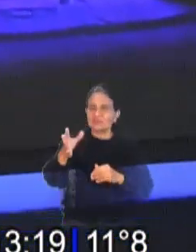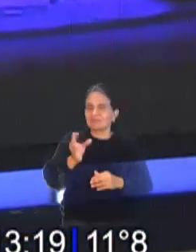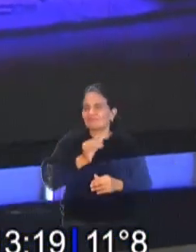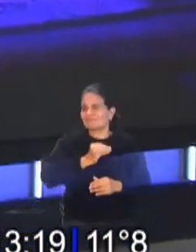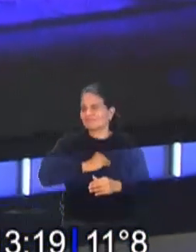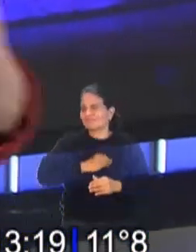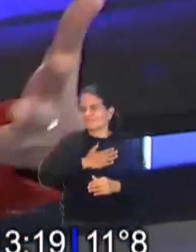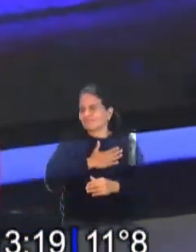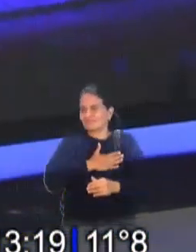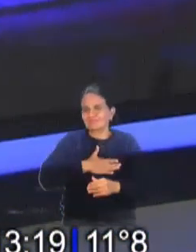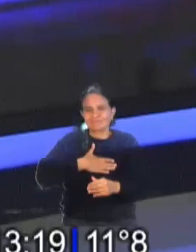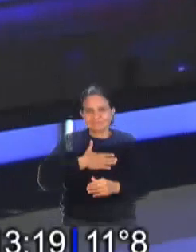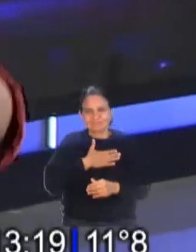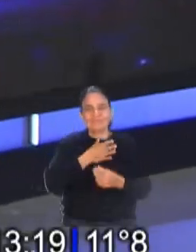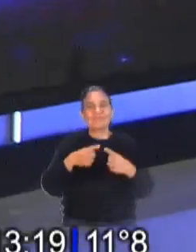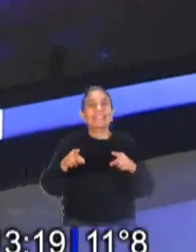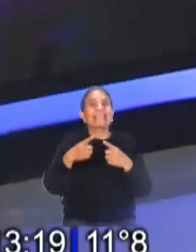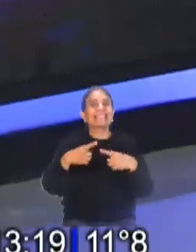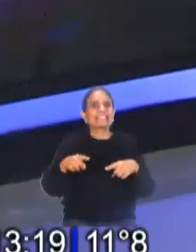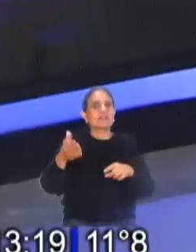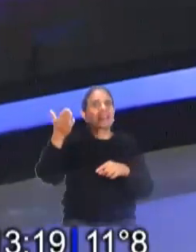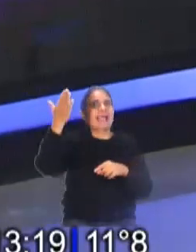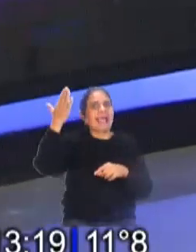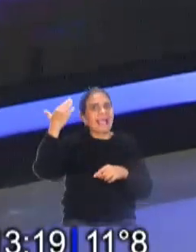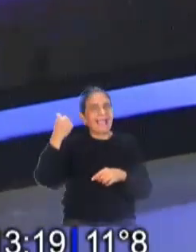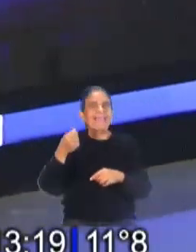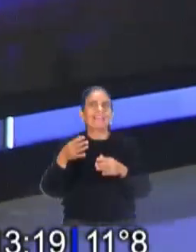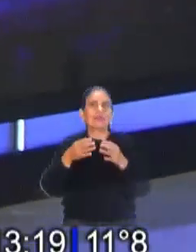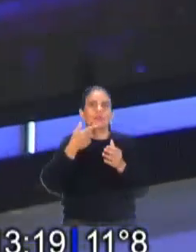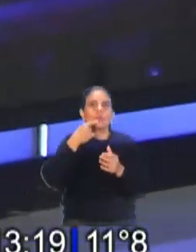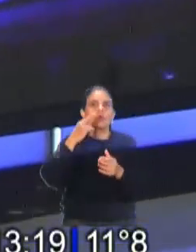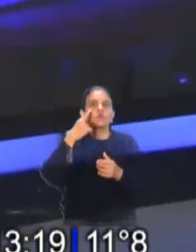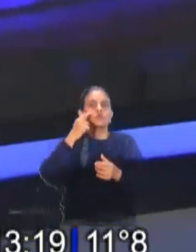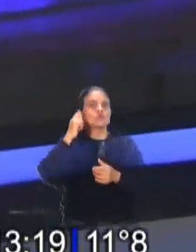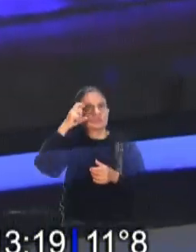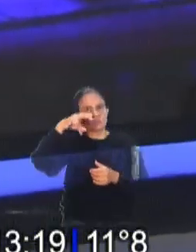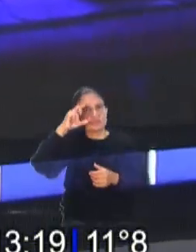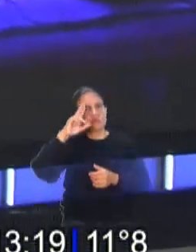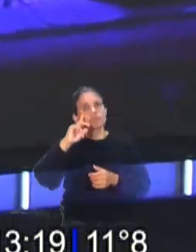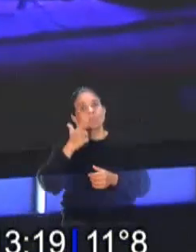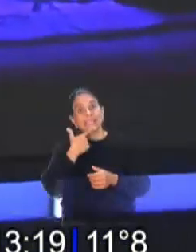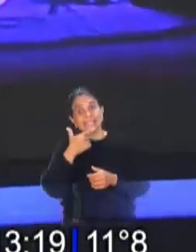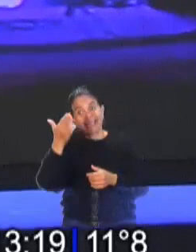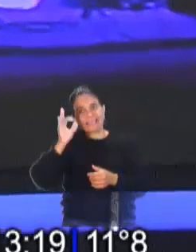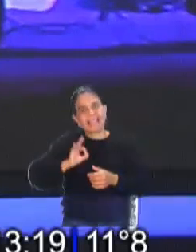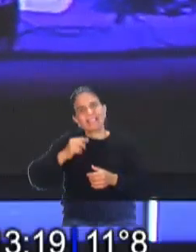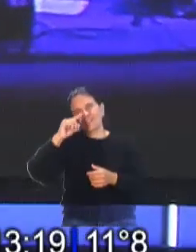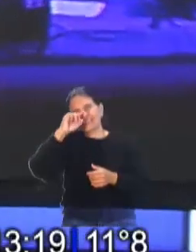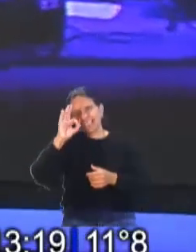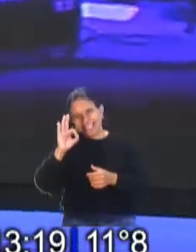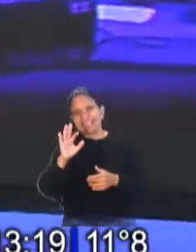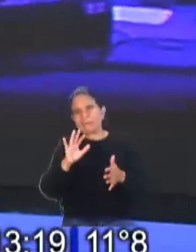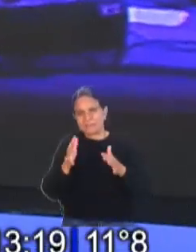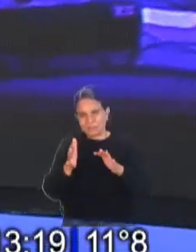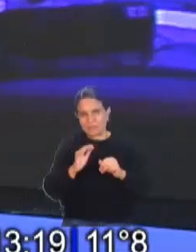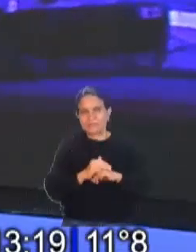las canciones de Sui Generis, de aquella época, del rock de la década de los 70 y más que nada también